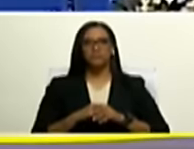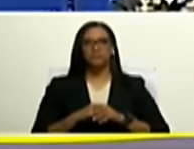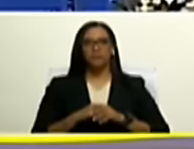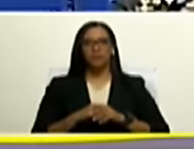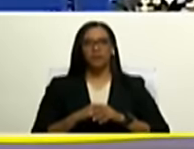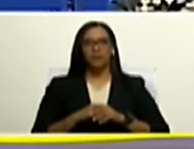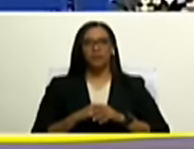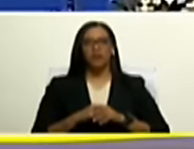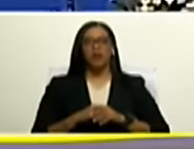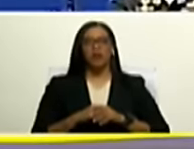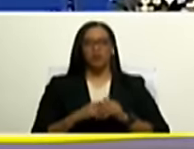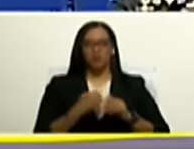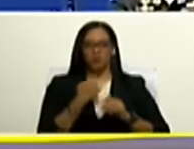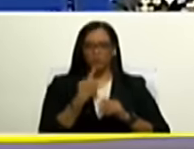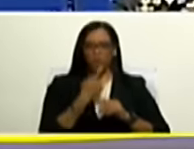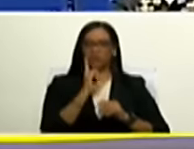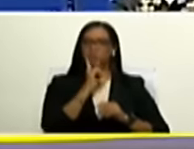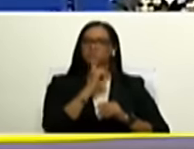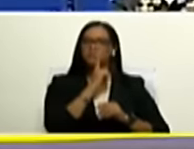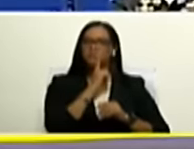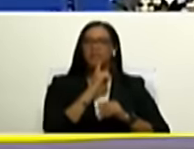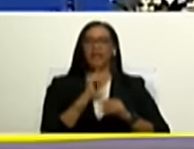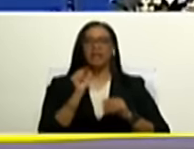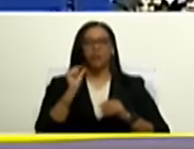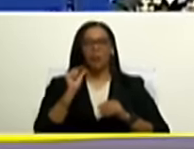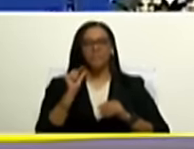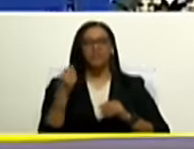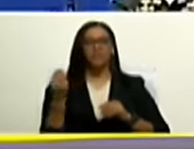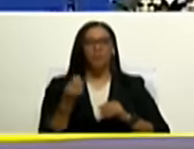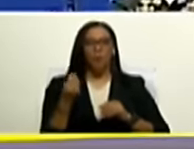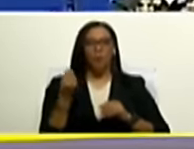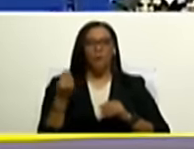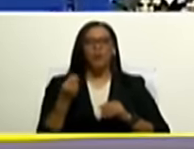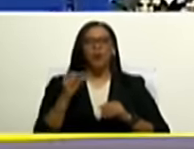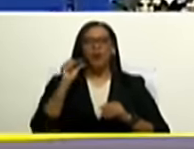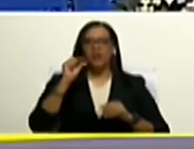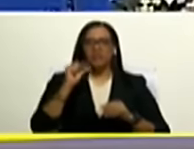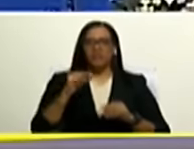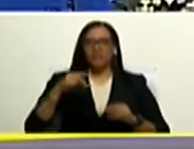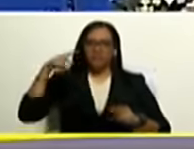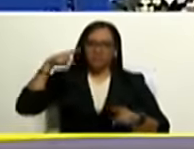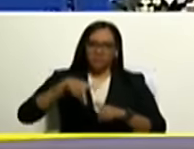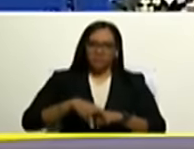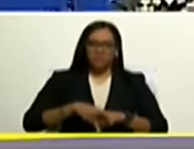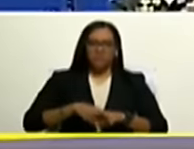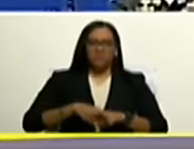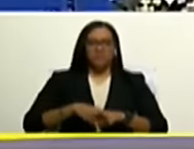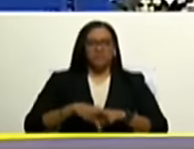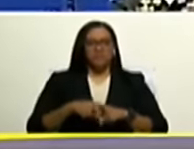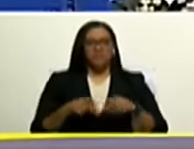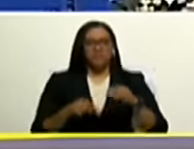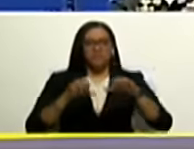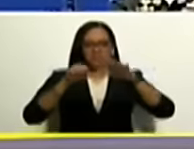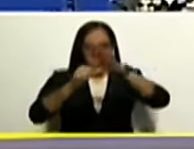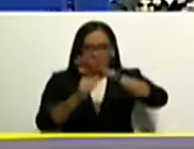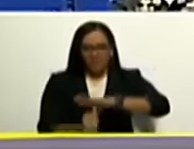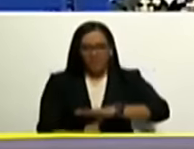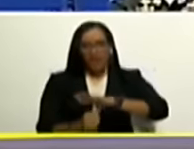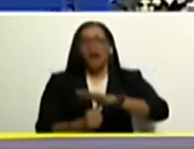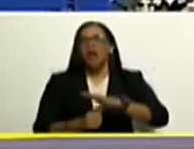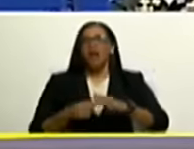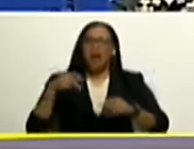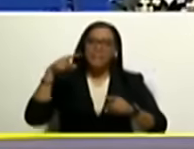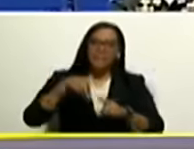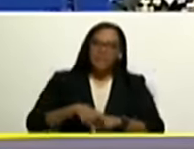Lo he denominado este momento como el momento de la agresión imperial, la amenaza